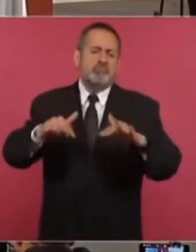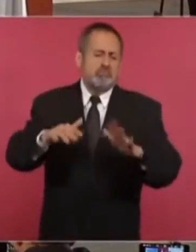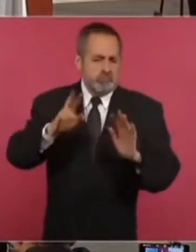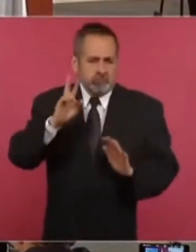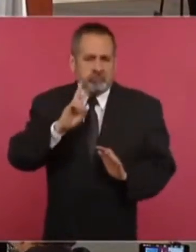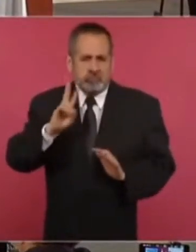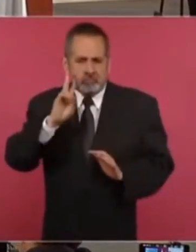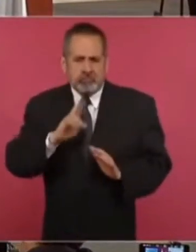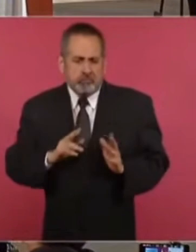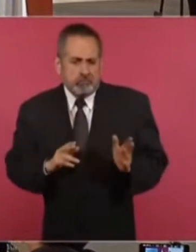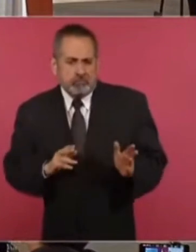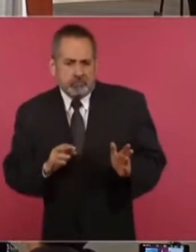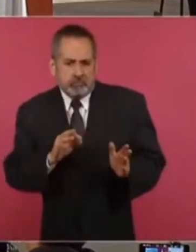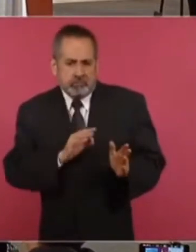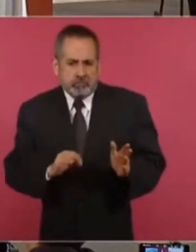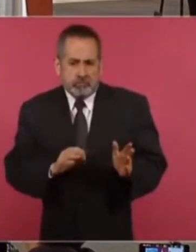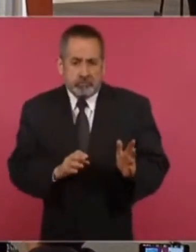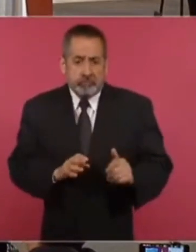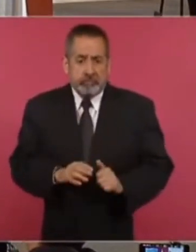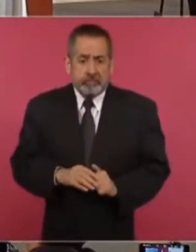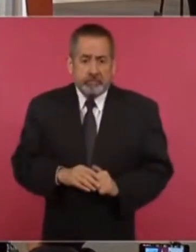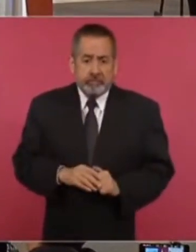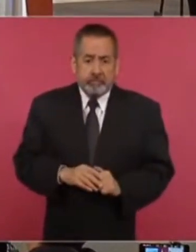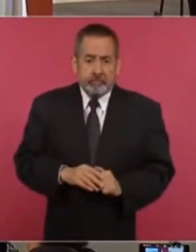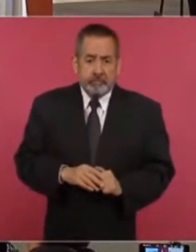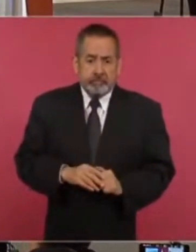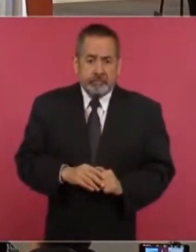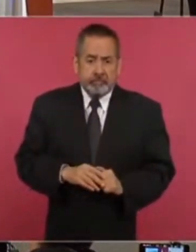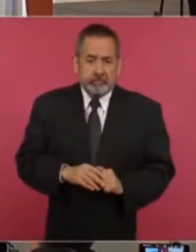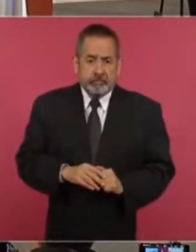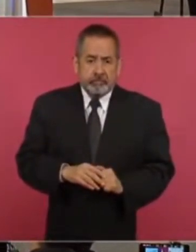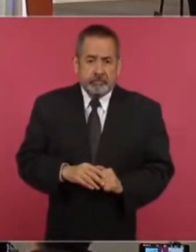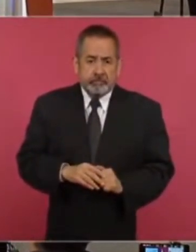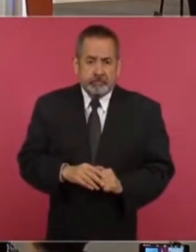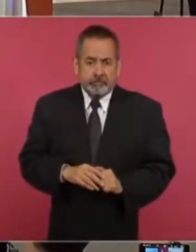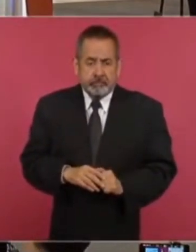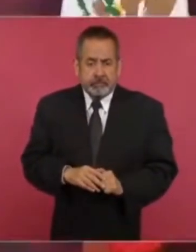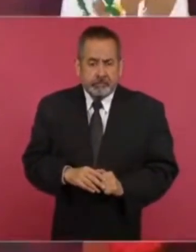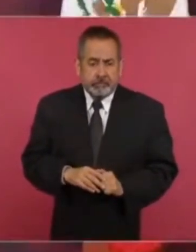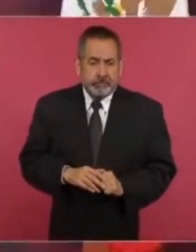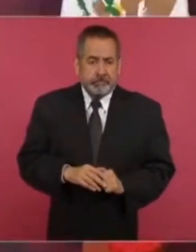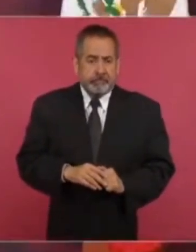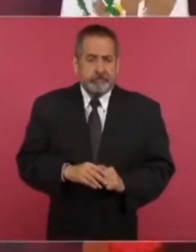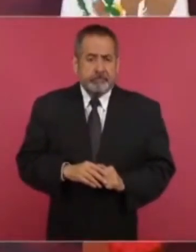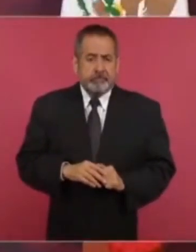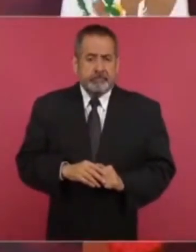ya